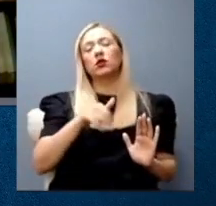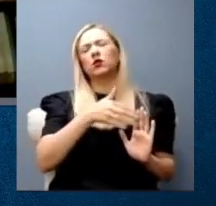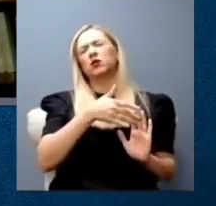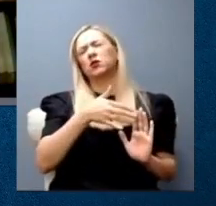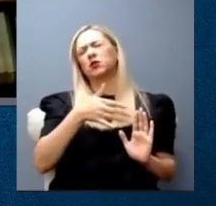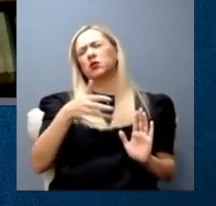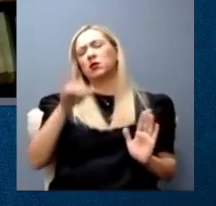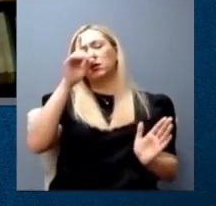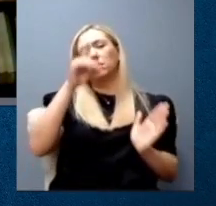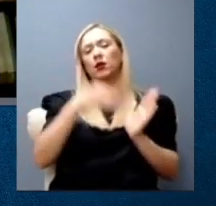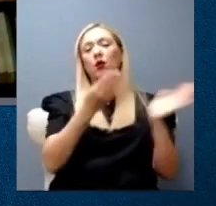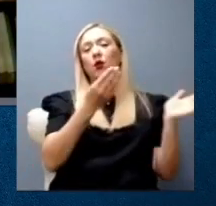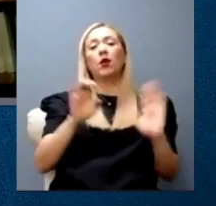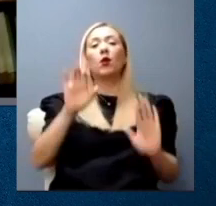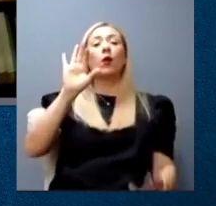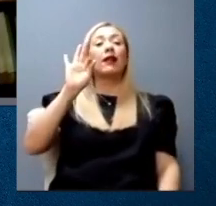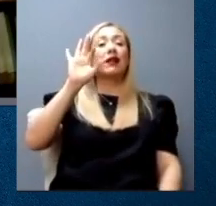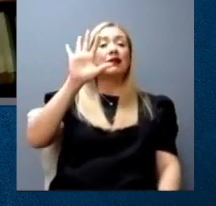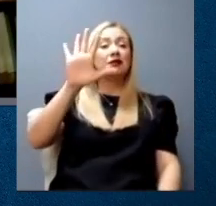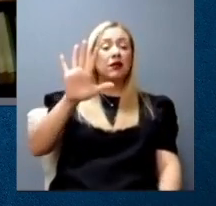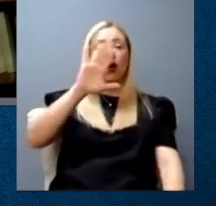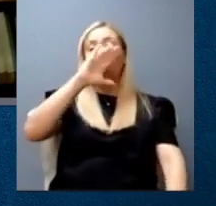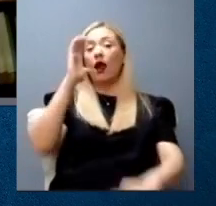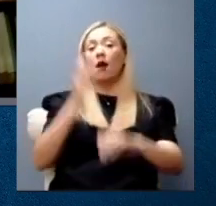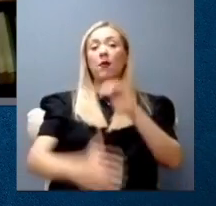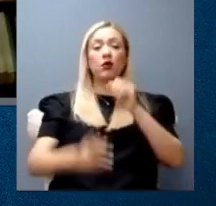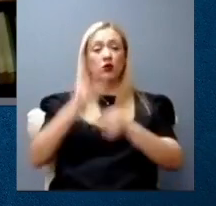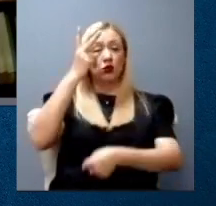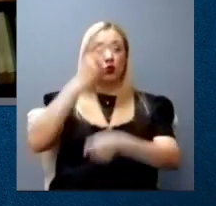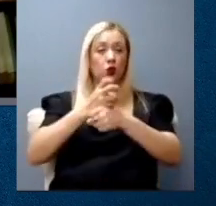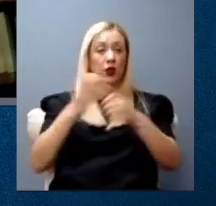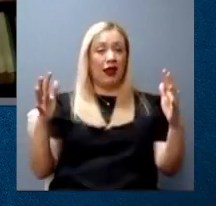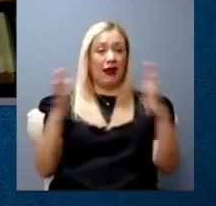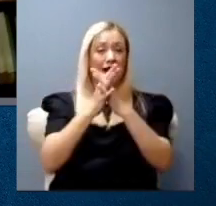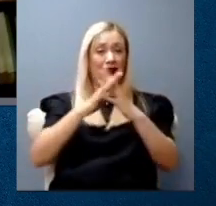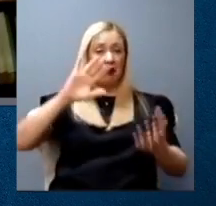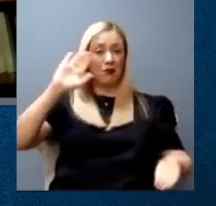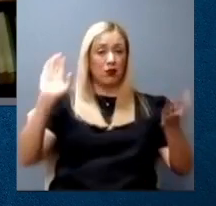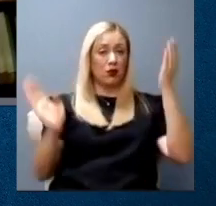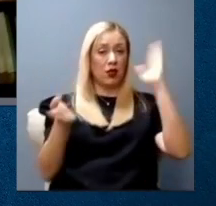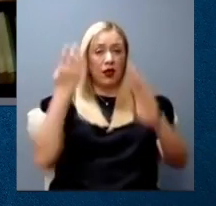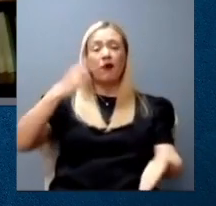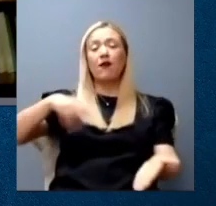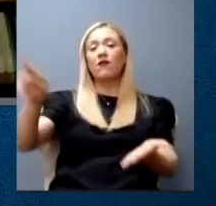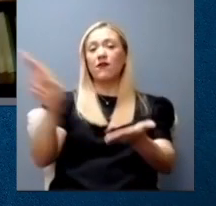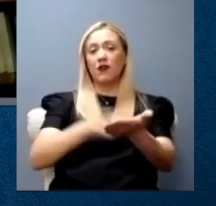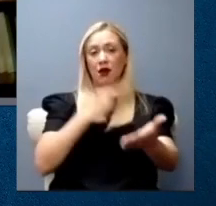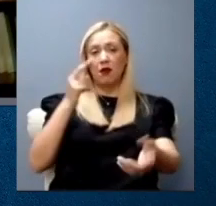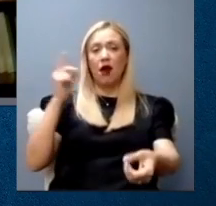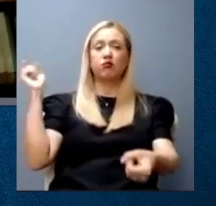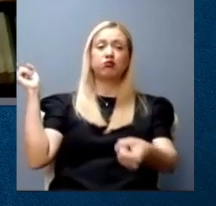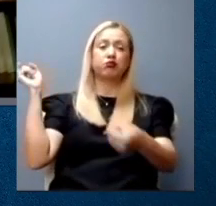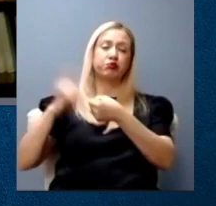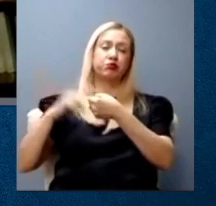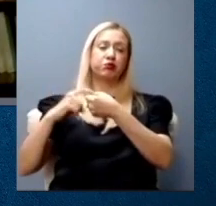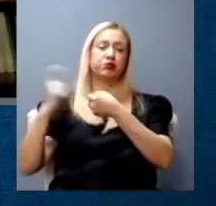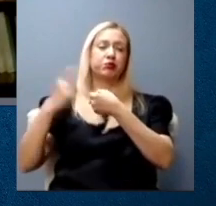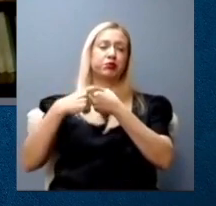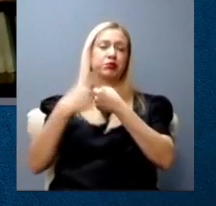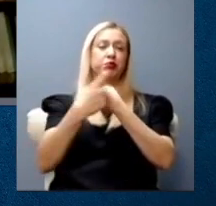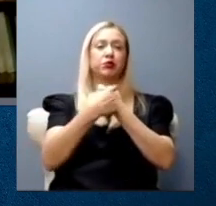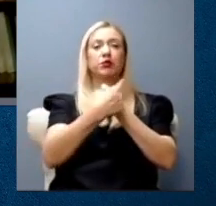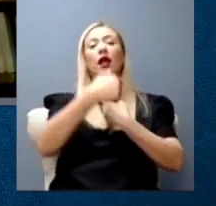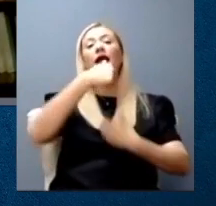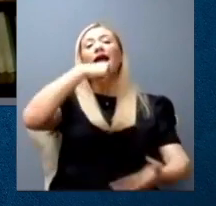año 1945 y la firma y ratificación de la Carta de las Naciones Unidas, que es